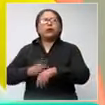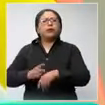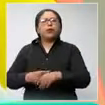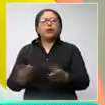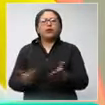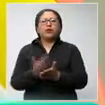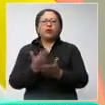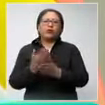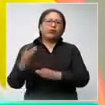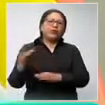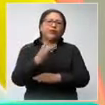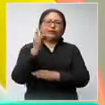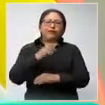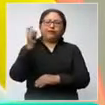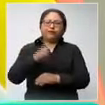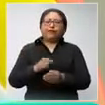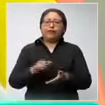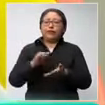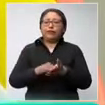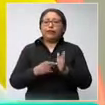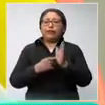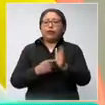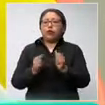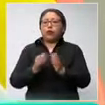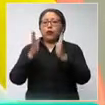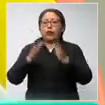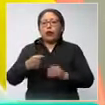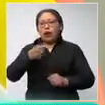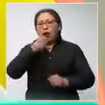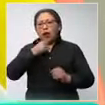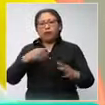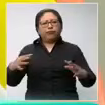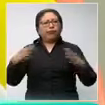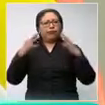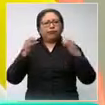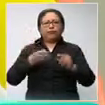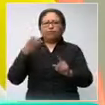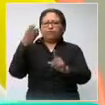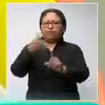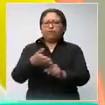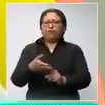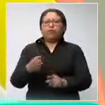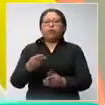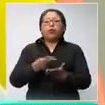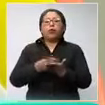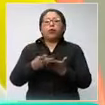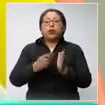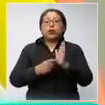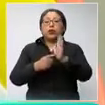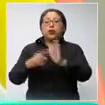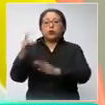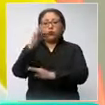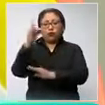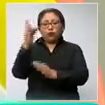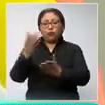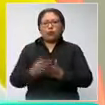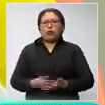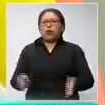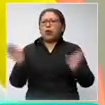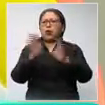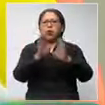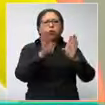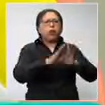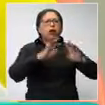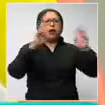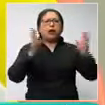país. Esto, estimados compañeros de la prensa, es la ruta crítica que le proponemos al país. No vamos a cerrar ningún tema y